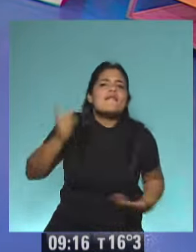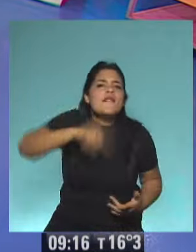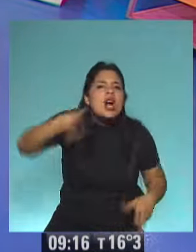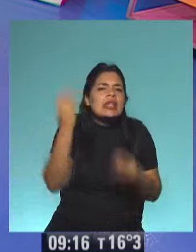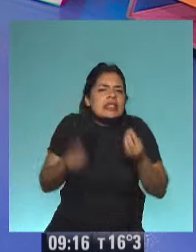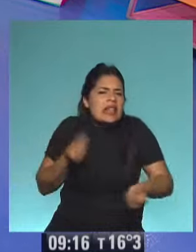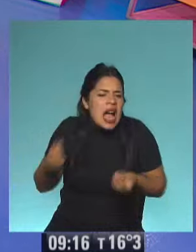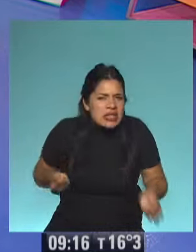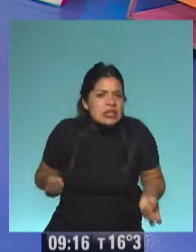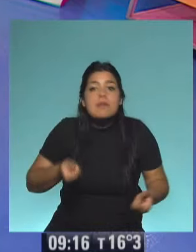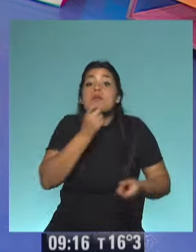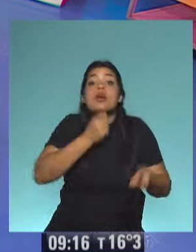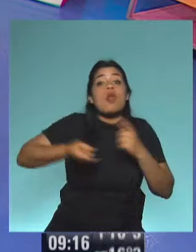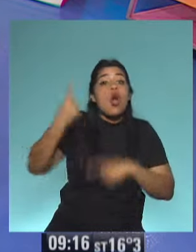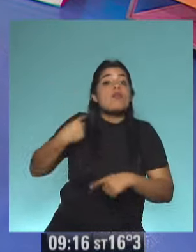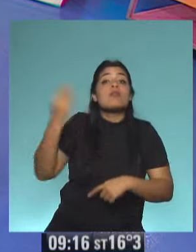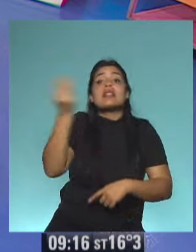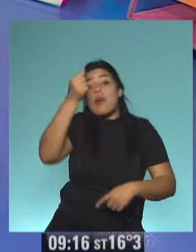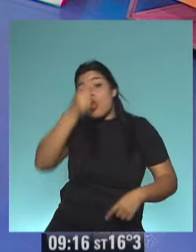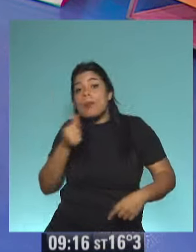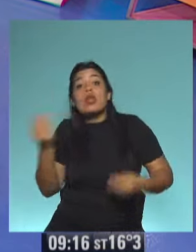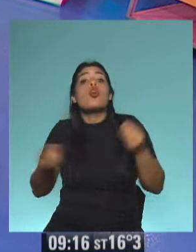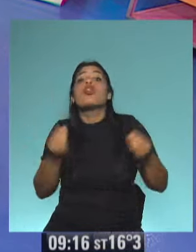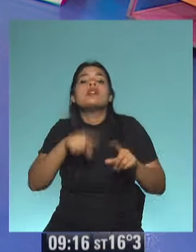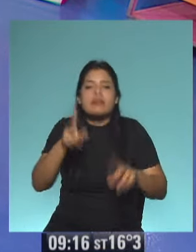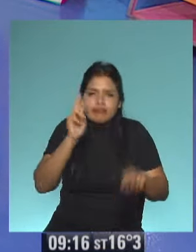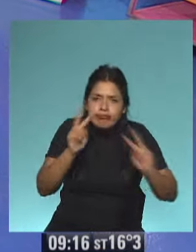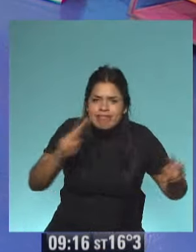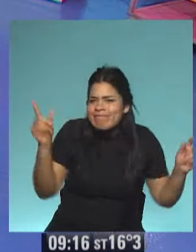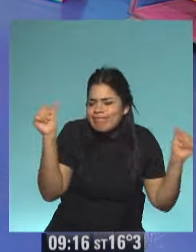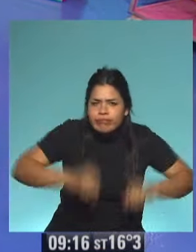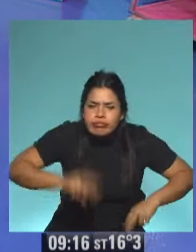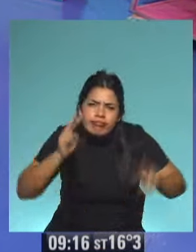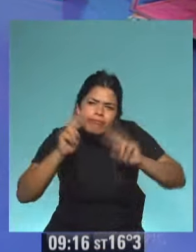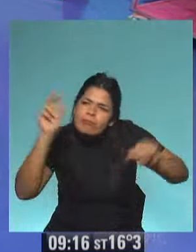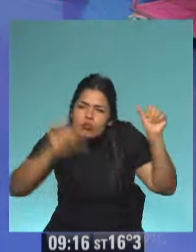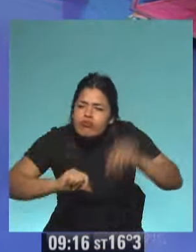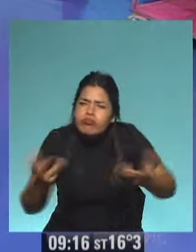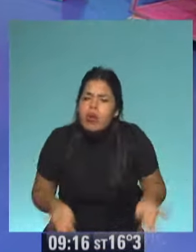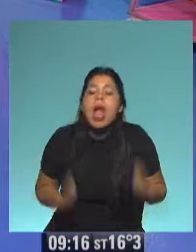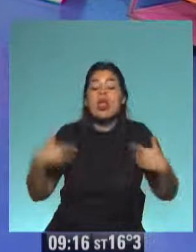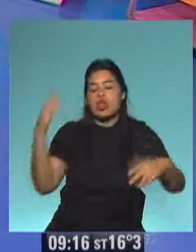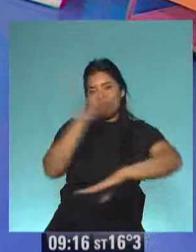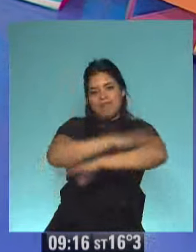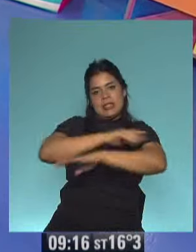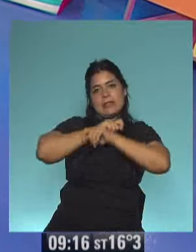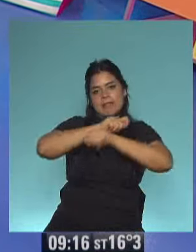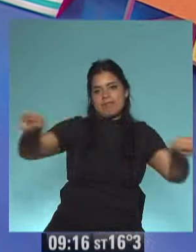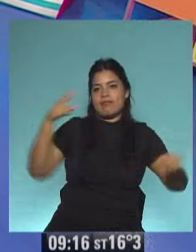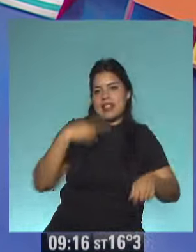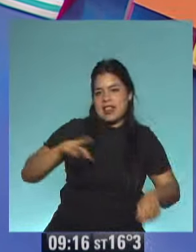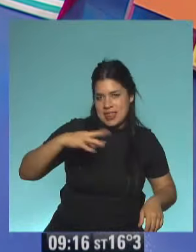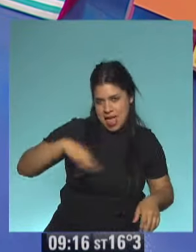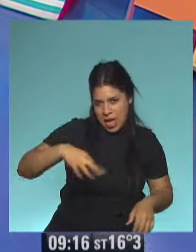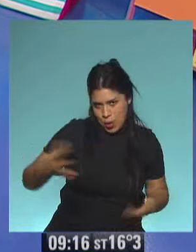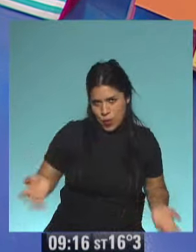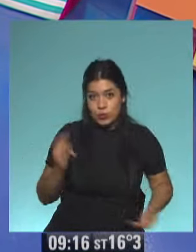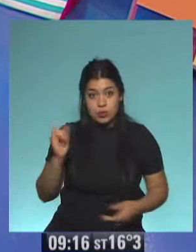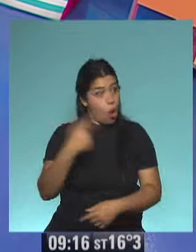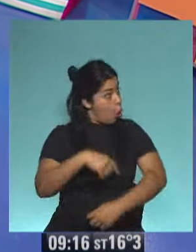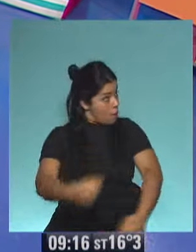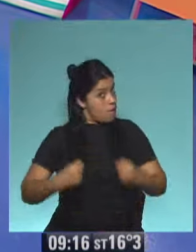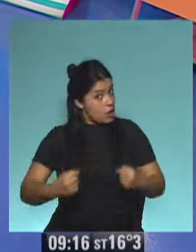estuvieron haciendo, por ejemplo, el fin de semana, pero no los estamos viendo bien. No, hay que abrir la ventana para verlos, ¿no? Me parece que hay que abrir la ventana. ¿Tenés fuerza hoy? ¿Este componente?